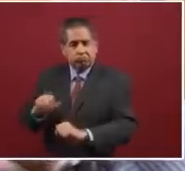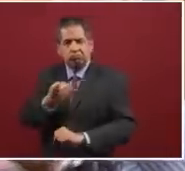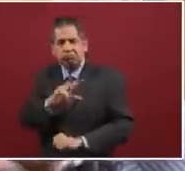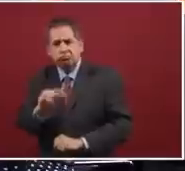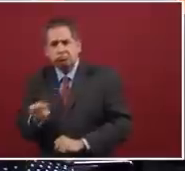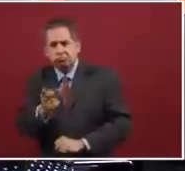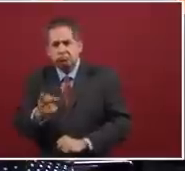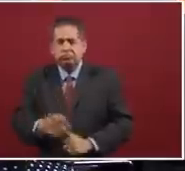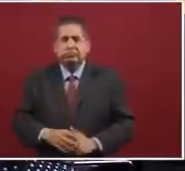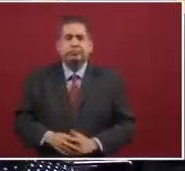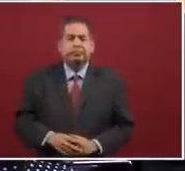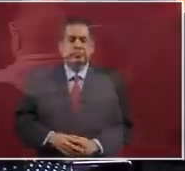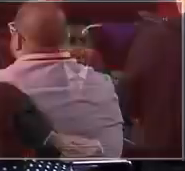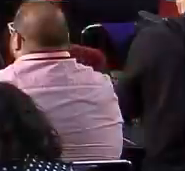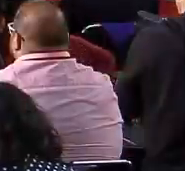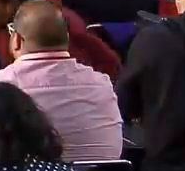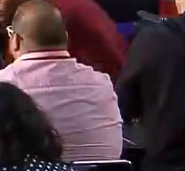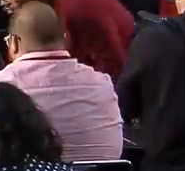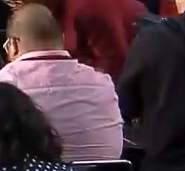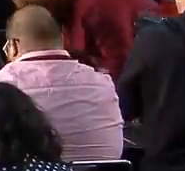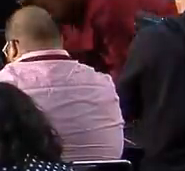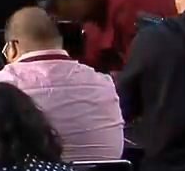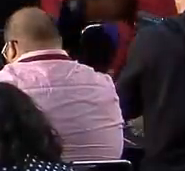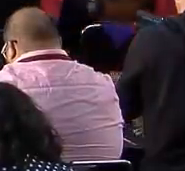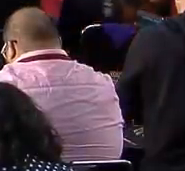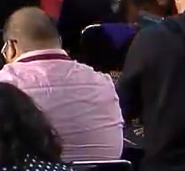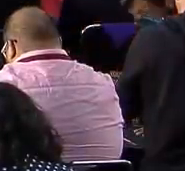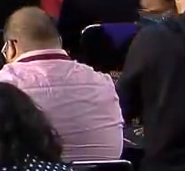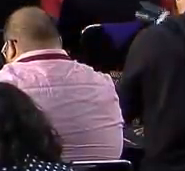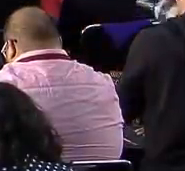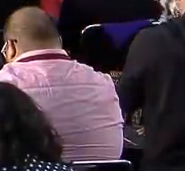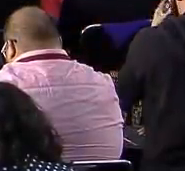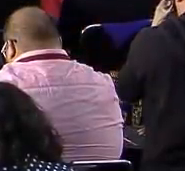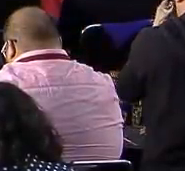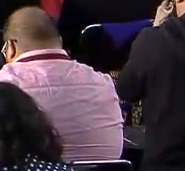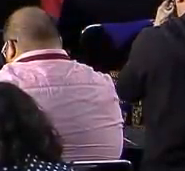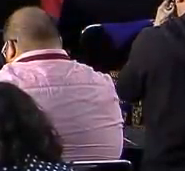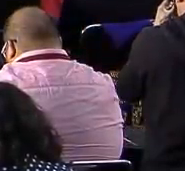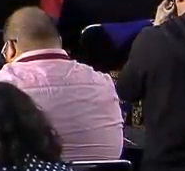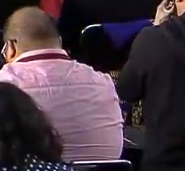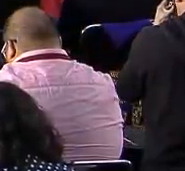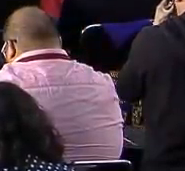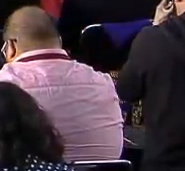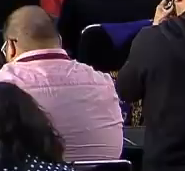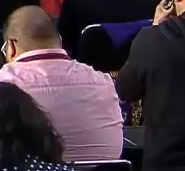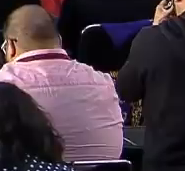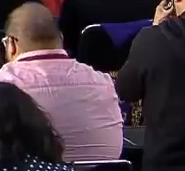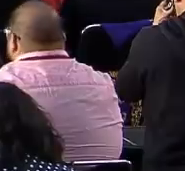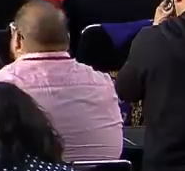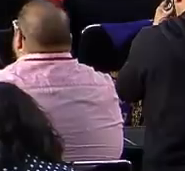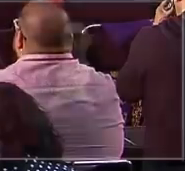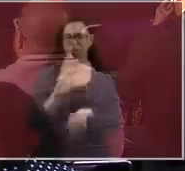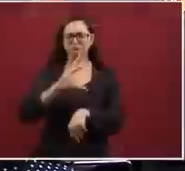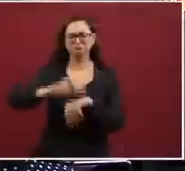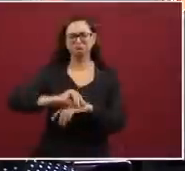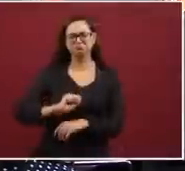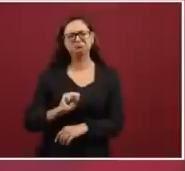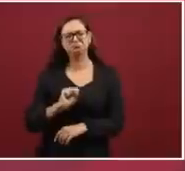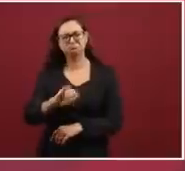migrantes? Legalmente sí, pero no es un asunto legal. Estamos hablando de